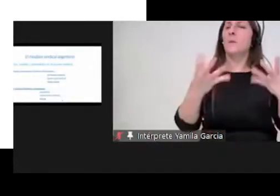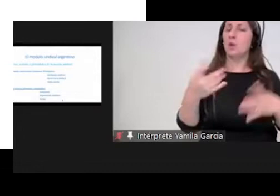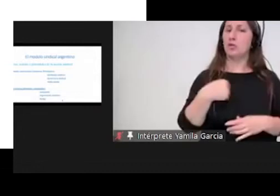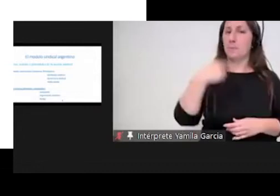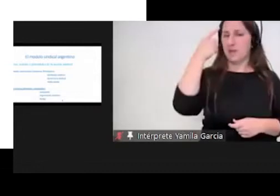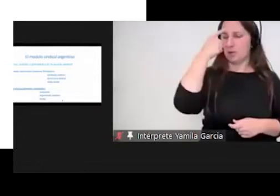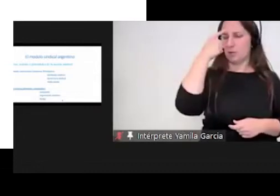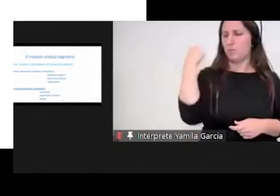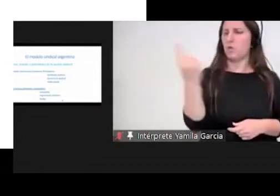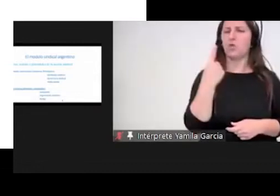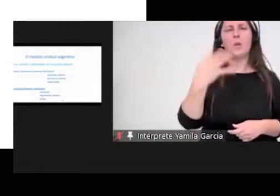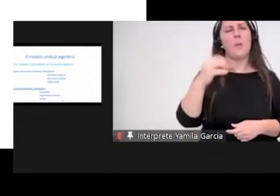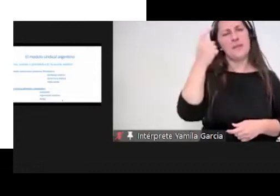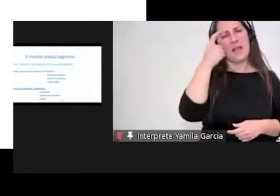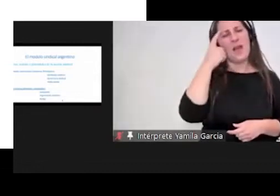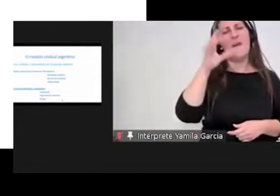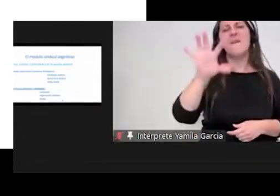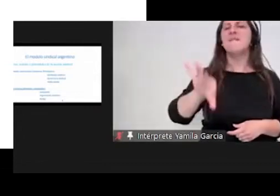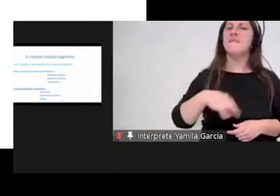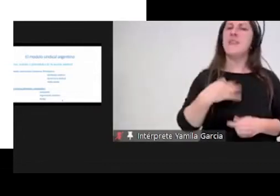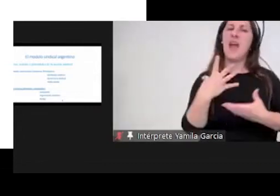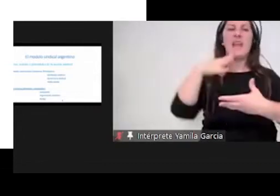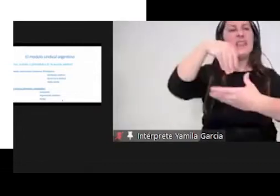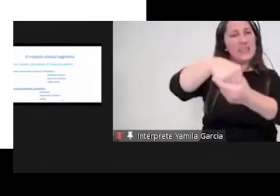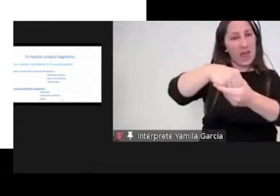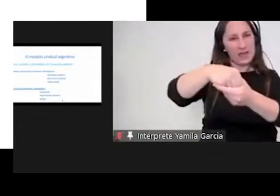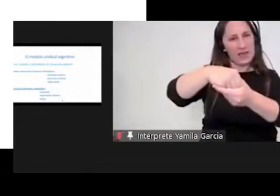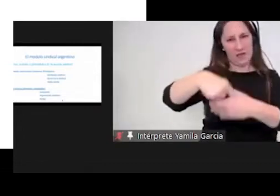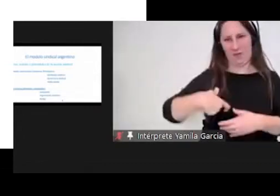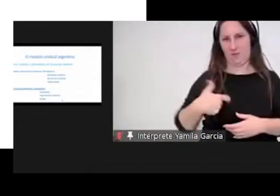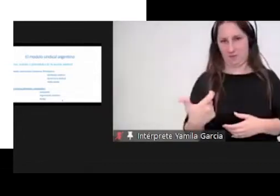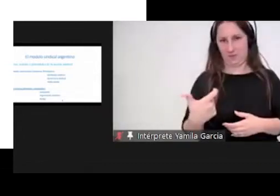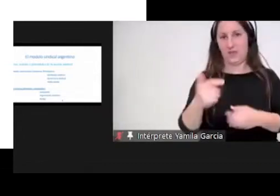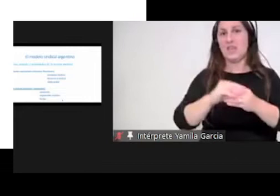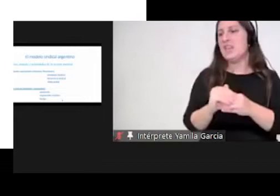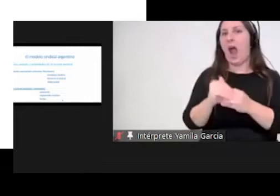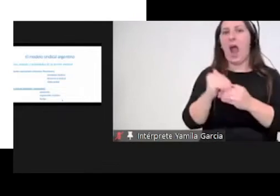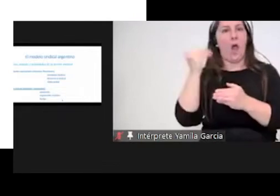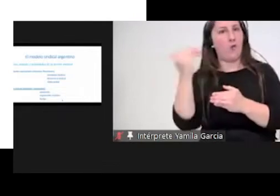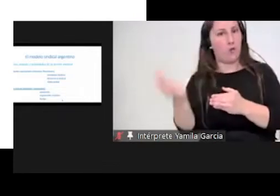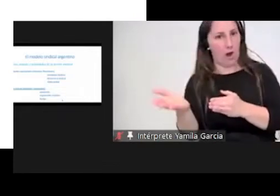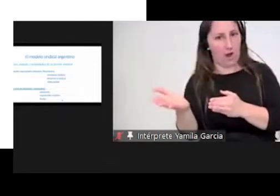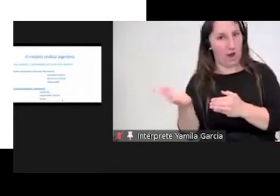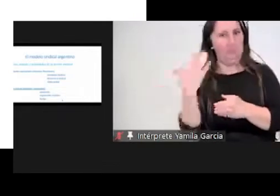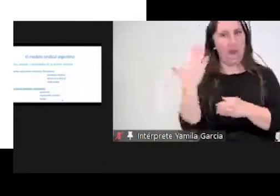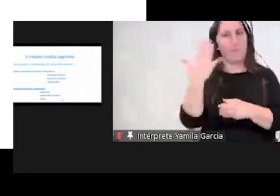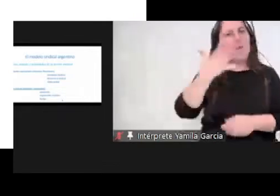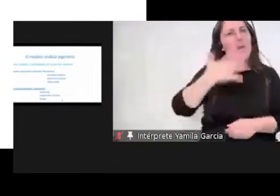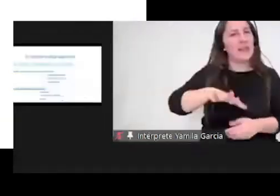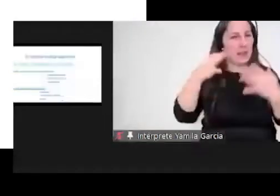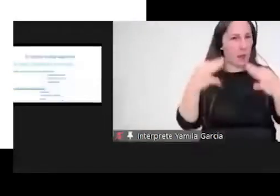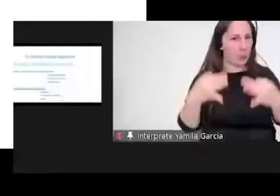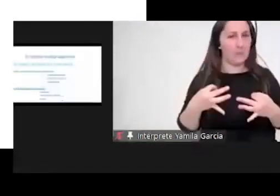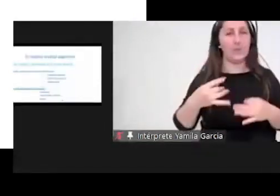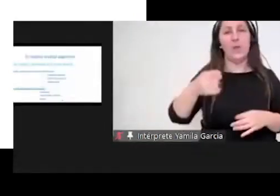hay que dimensionar lo que es la vida interna de las organizaciones y la acción externa, para entender mejor esto. Si ustedes